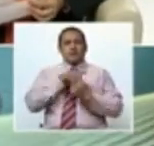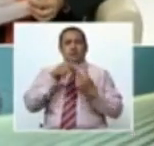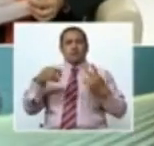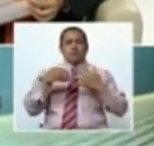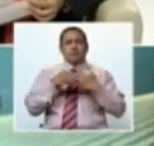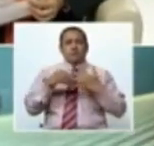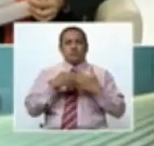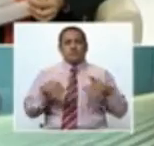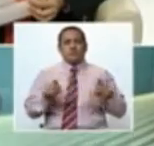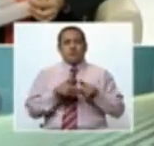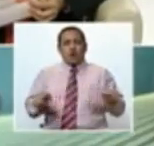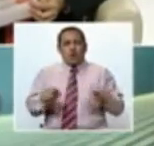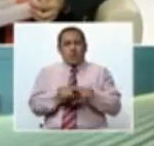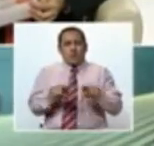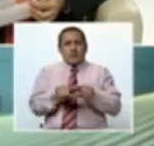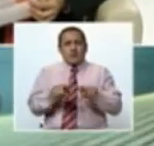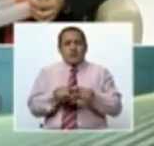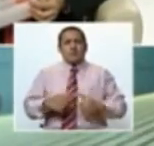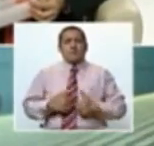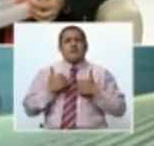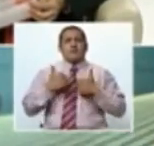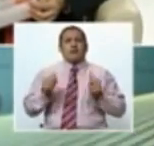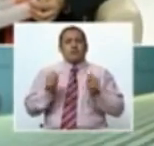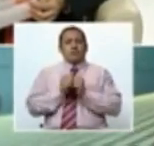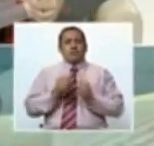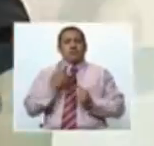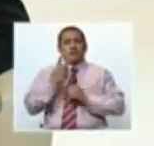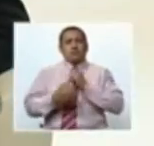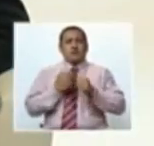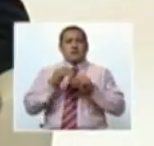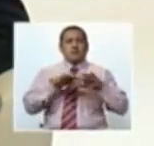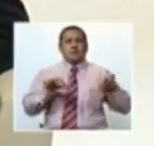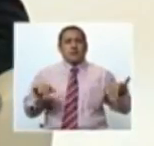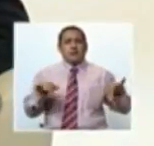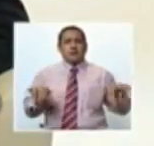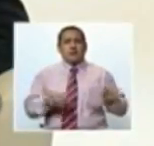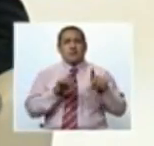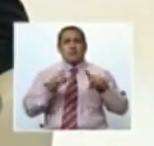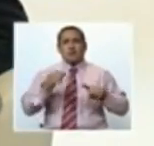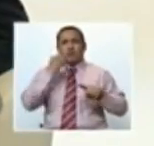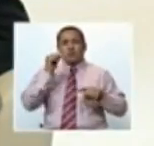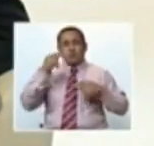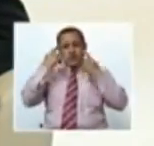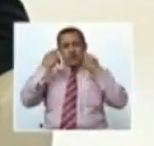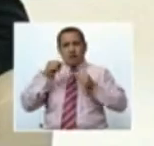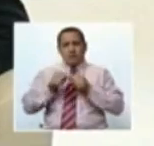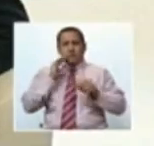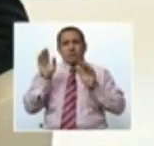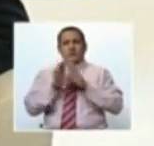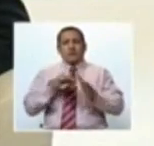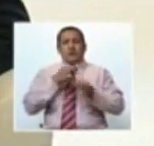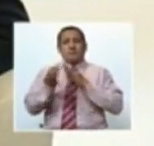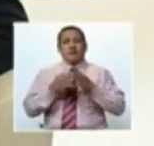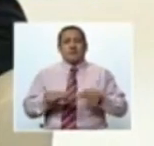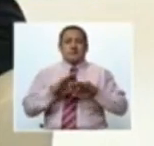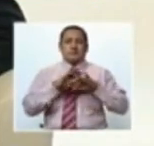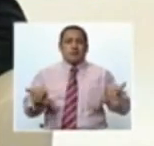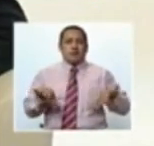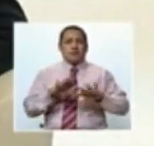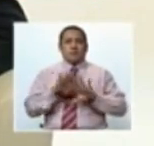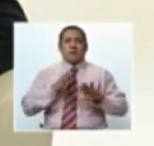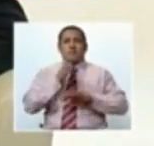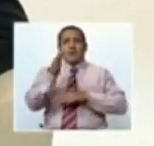pareja de esposos conviven, hacen vida en común, pasan más de 2 años separados y uno de ellos toma la decisión de